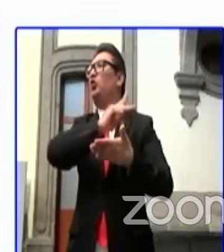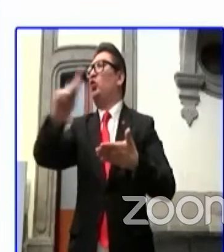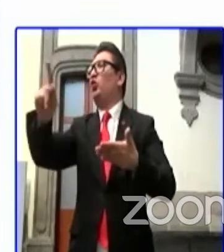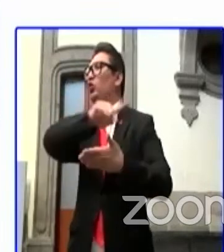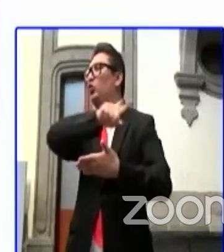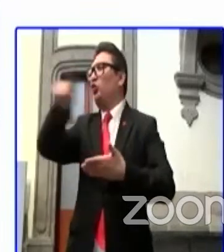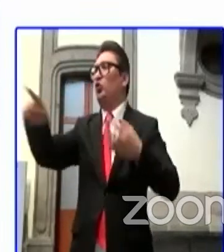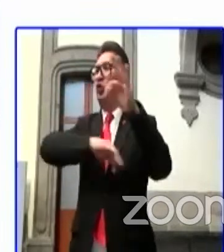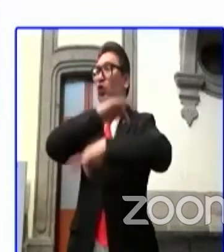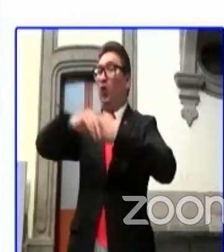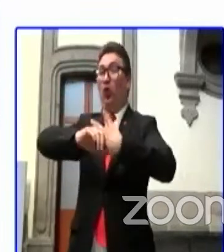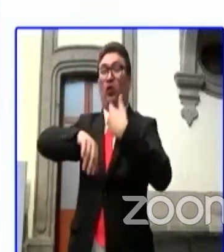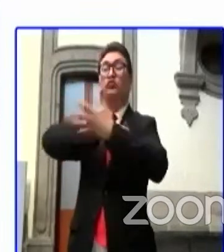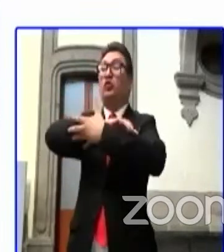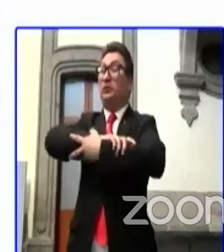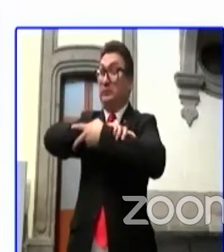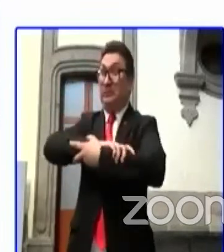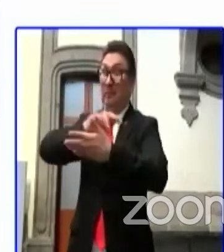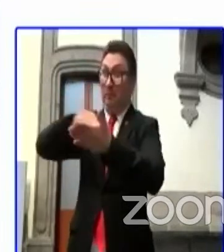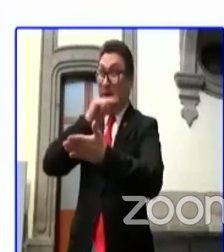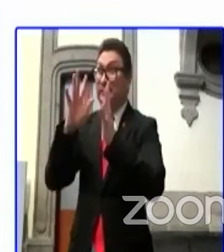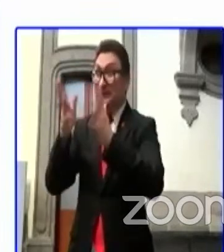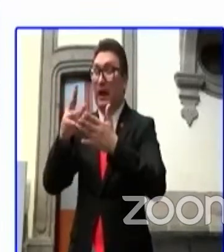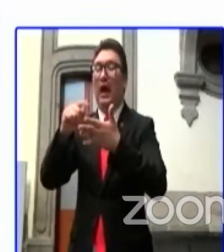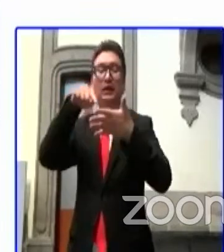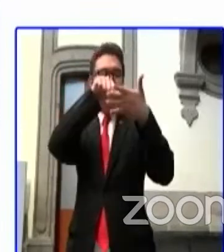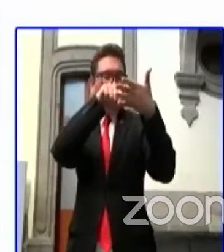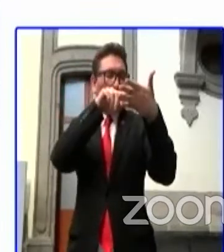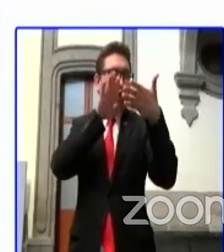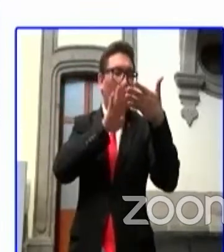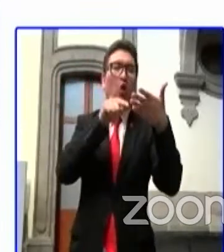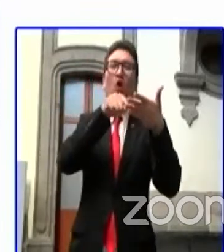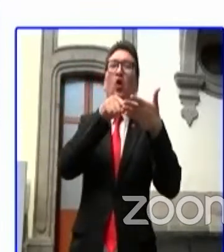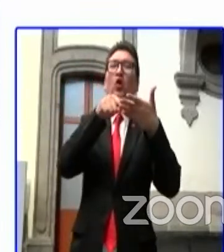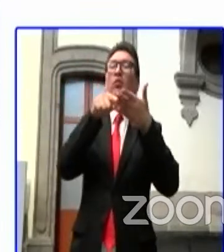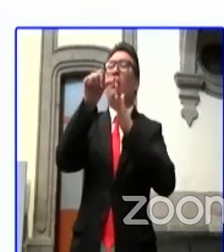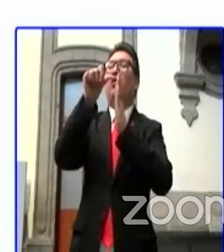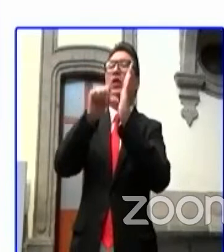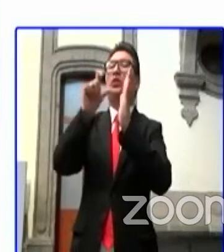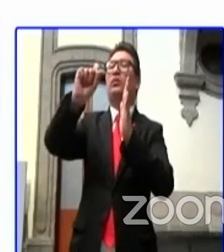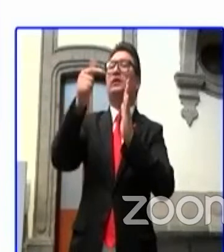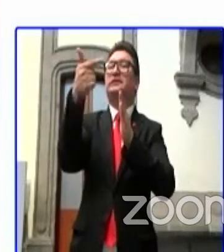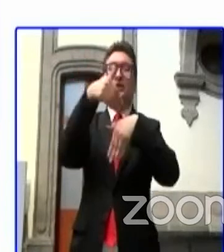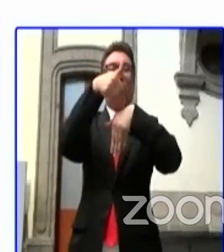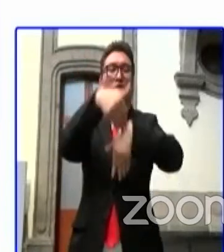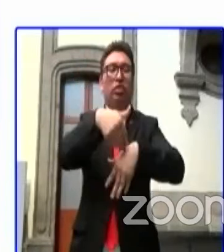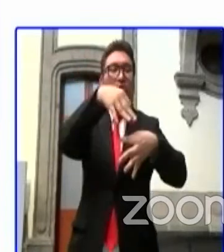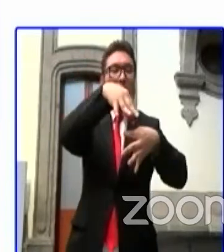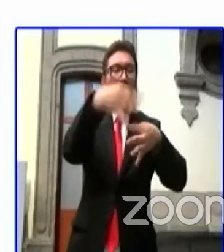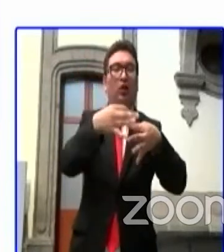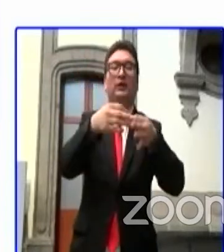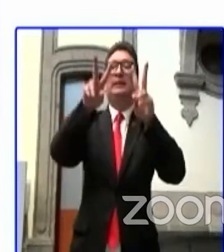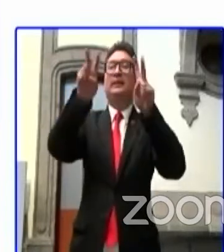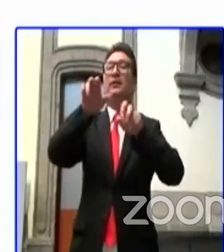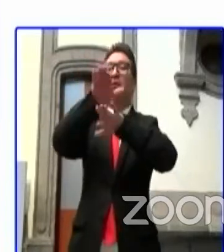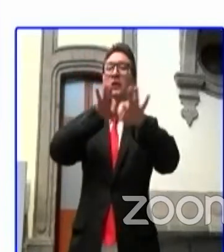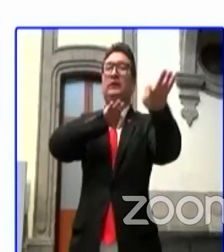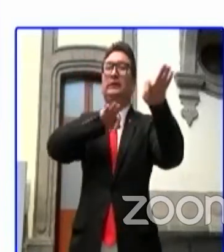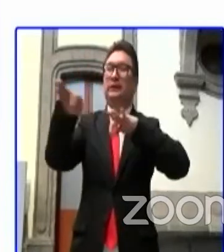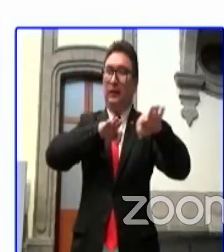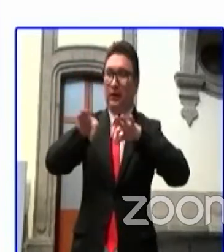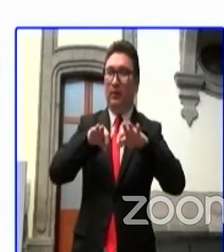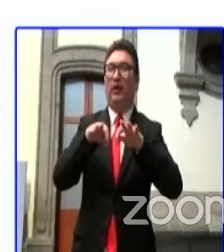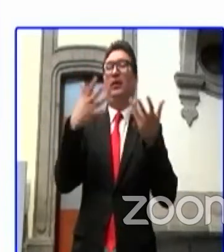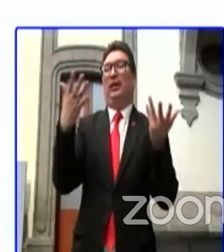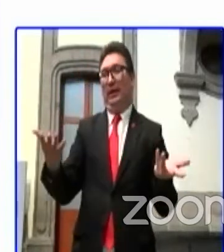este pacto, porque es ahí el cómo aplicar el artículo 27 sobre trabajo y empleo, que también felicito